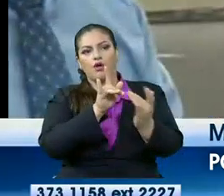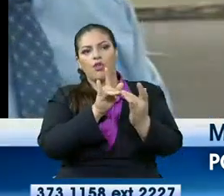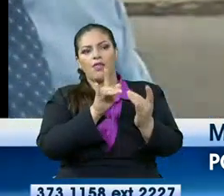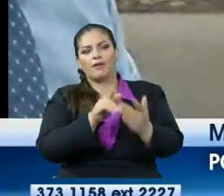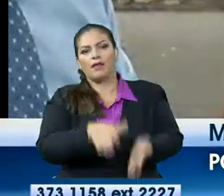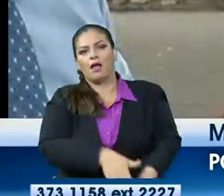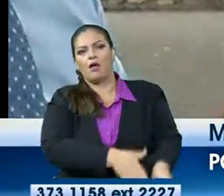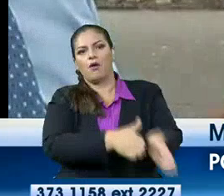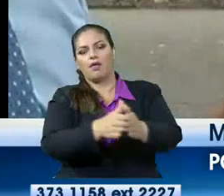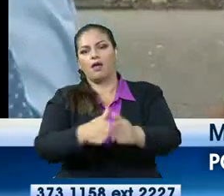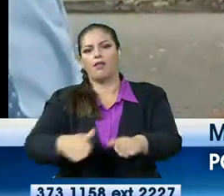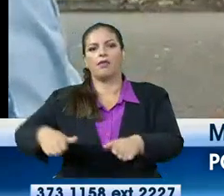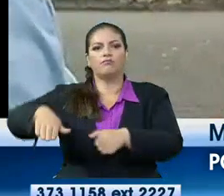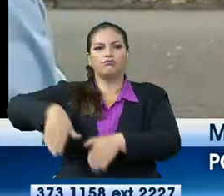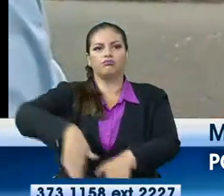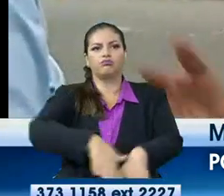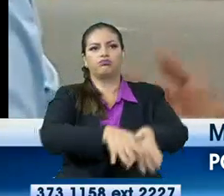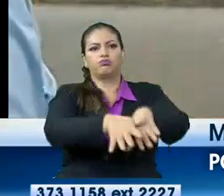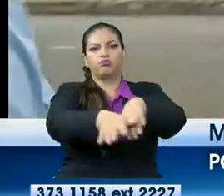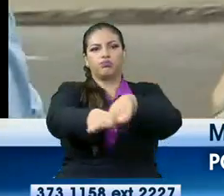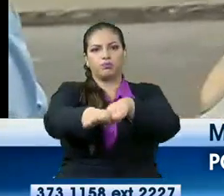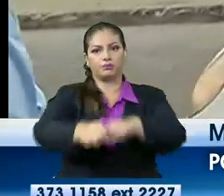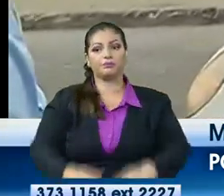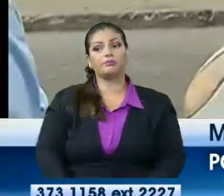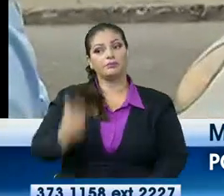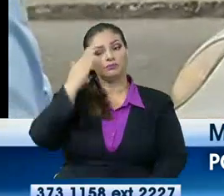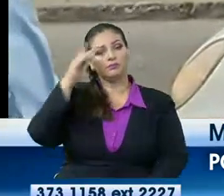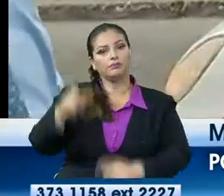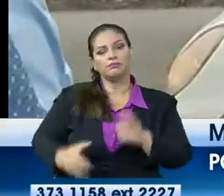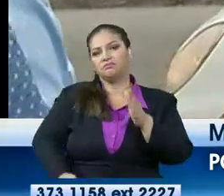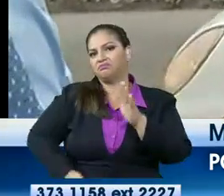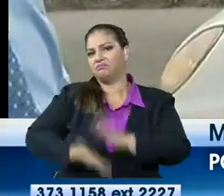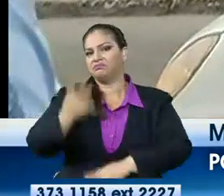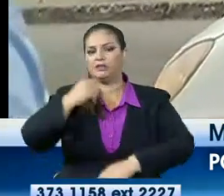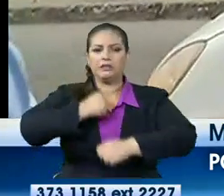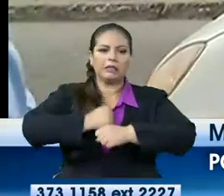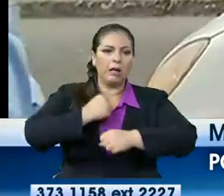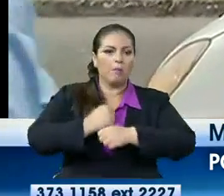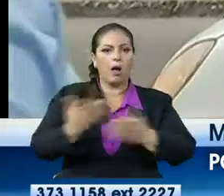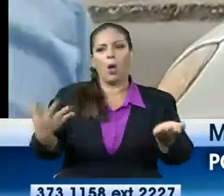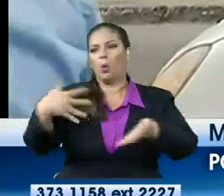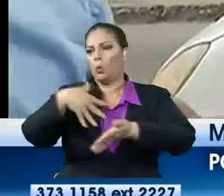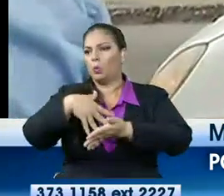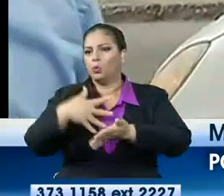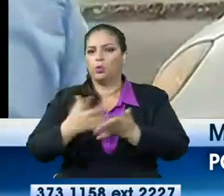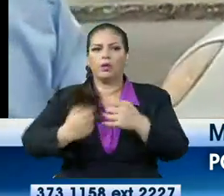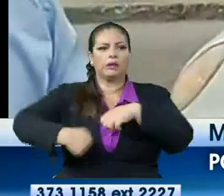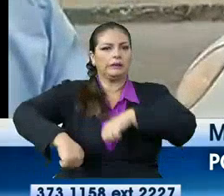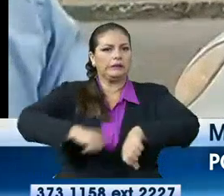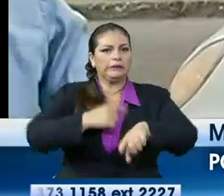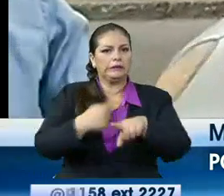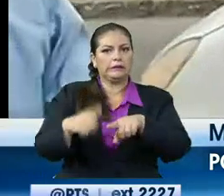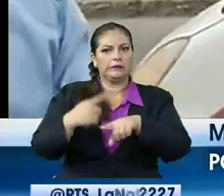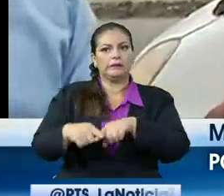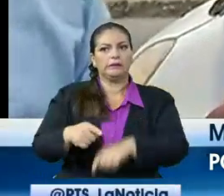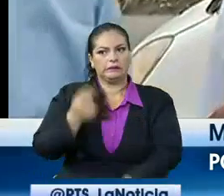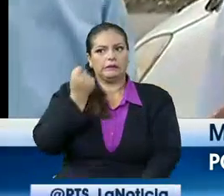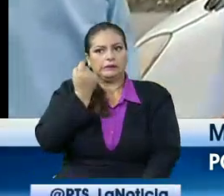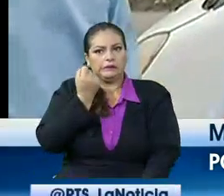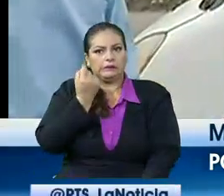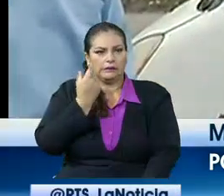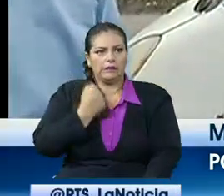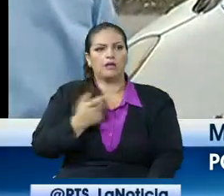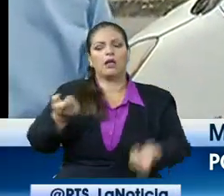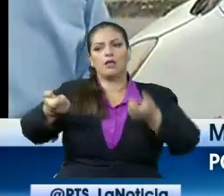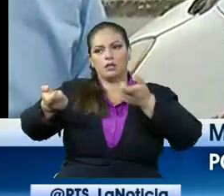van a trabajar, van a estudiar, van a diferentes actividades, y ellos necesitan salir más rápido. Entonces la congestión, como usted